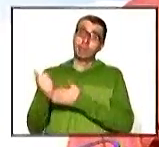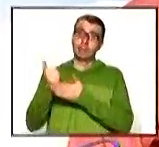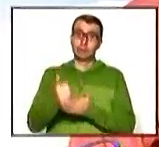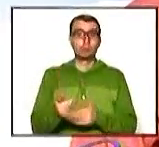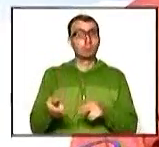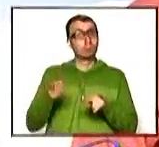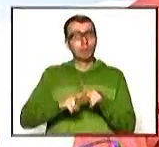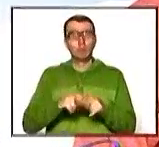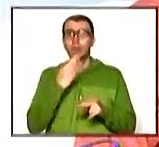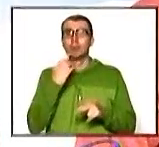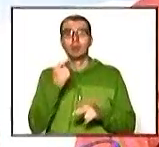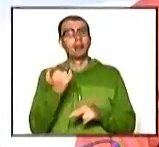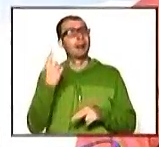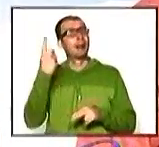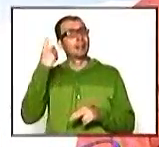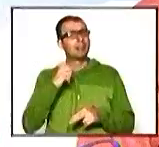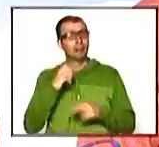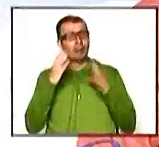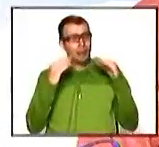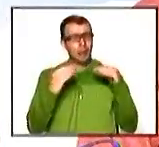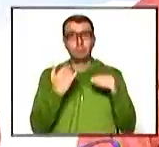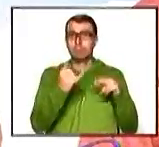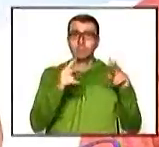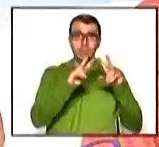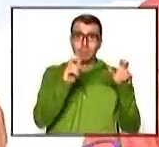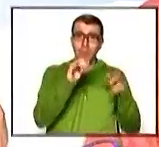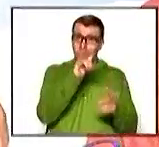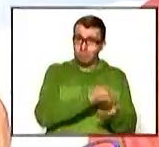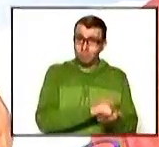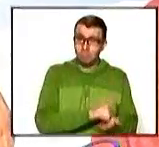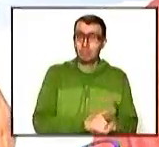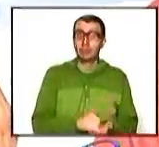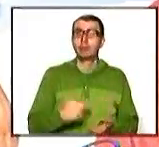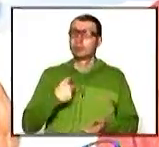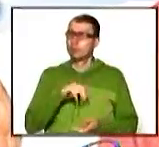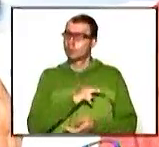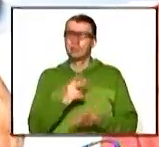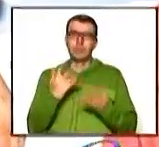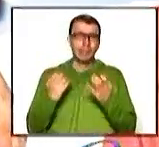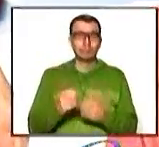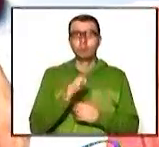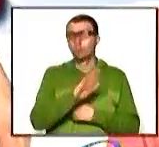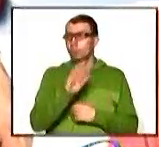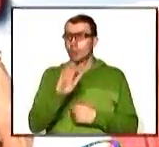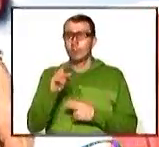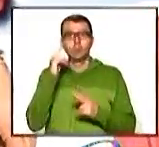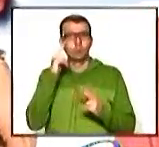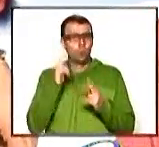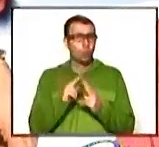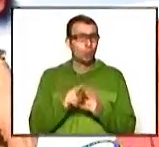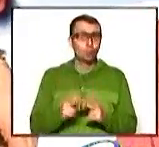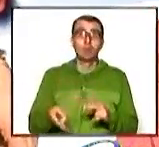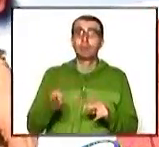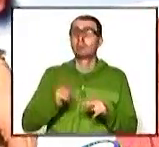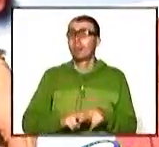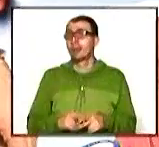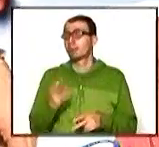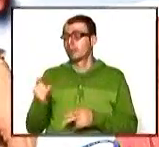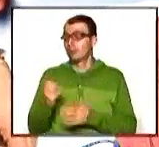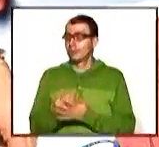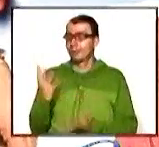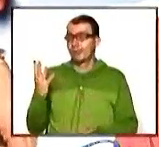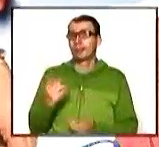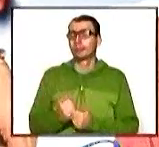ayer hablábamos de este tema. Nosotros queremos es que ustedes cada vez conozcan más de las riquezas